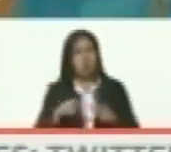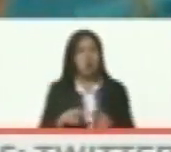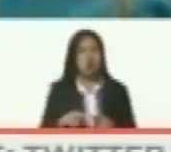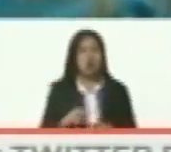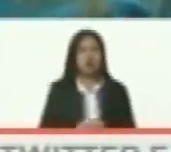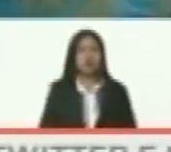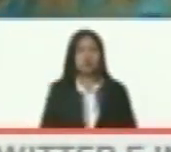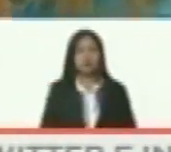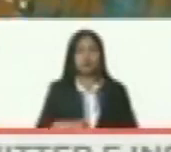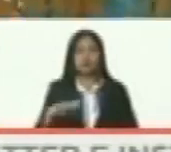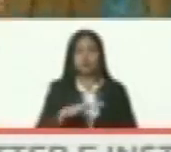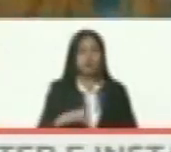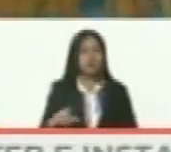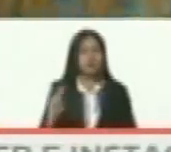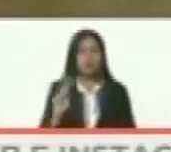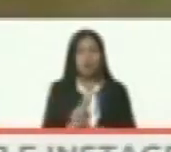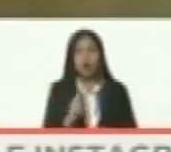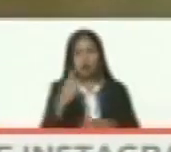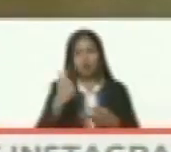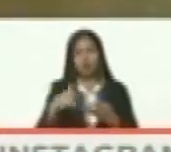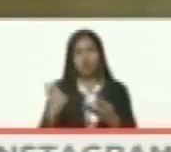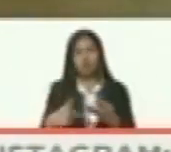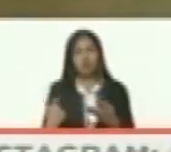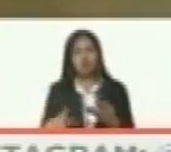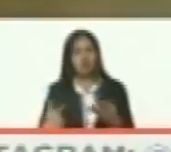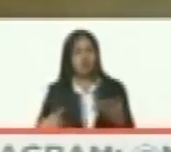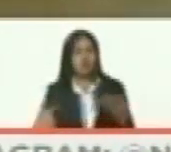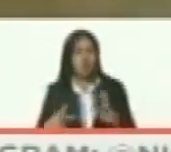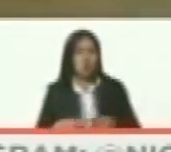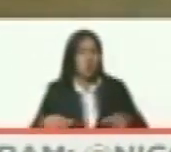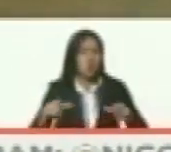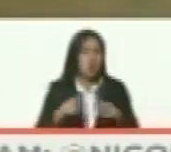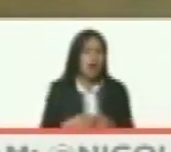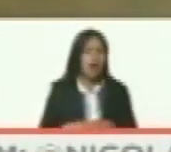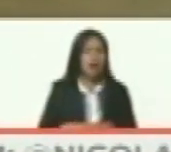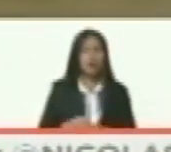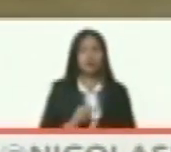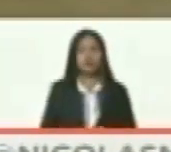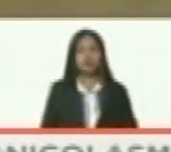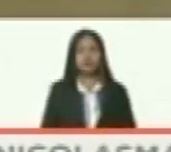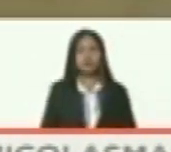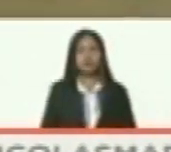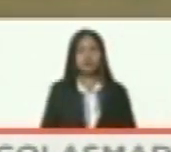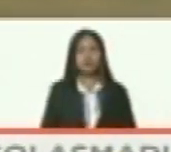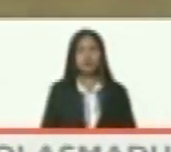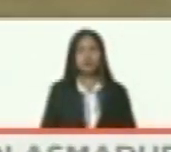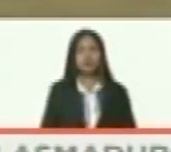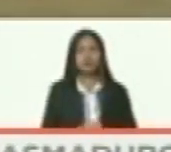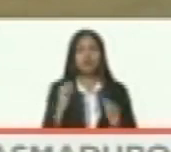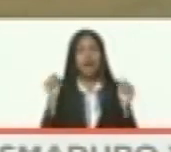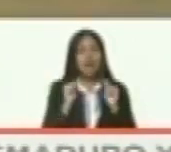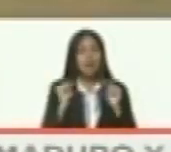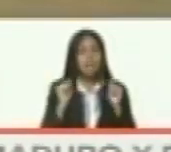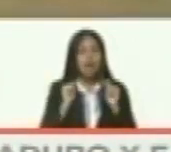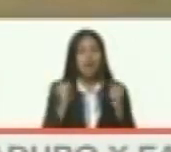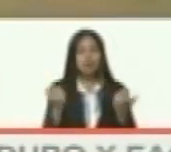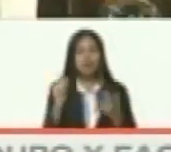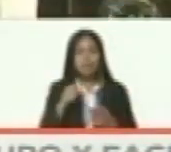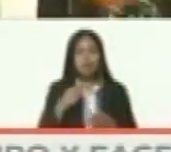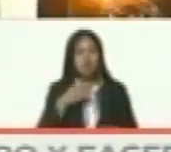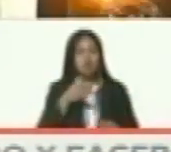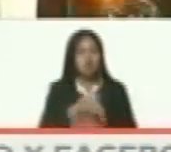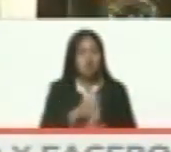Plaza Vargas, El Tanque, Guamacho, La Cabrería, Galipán. Ah, Naguará,